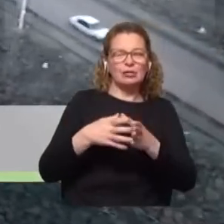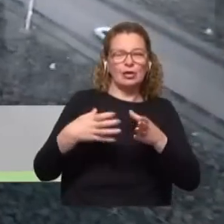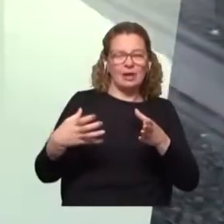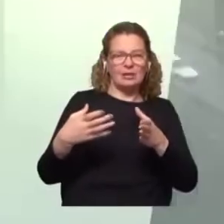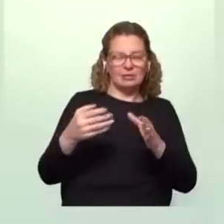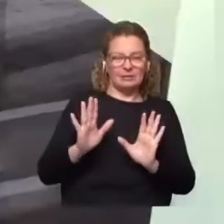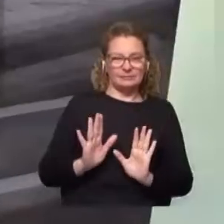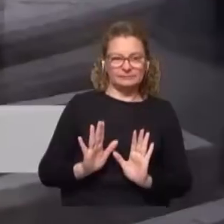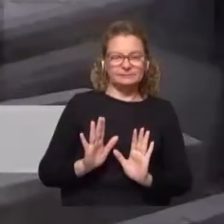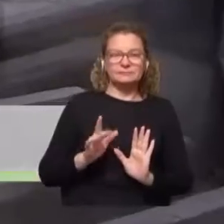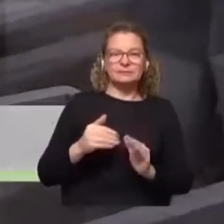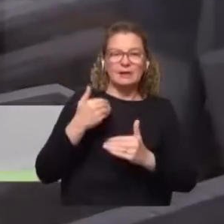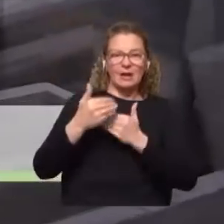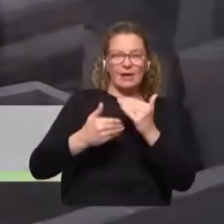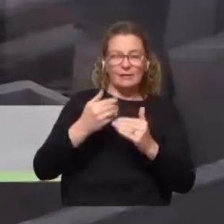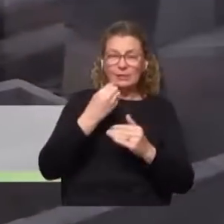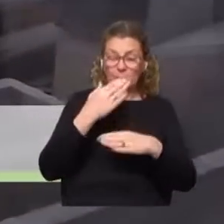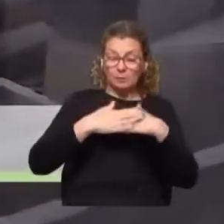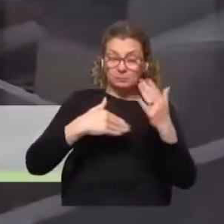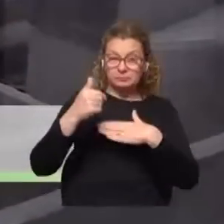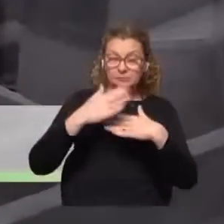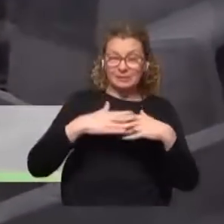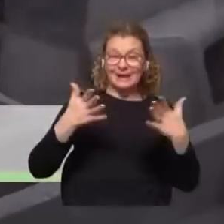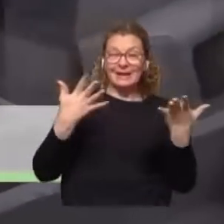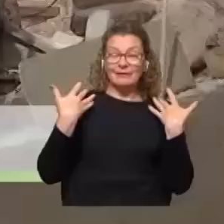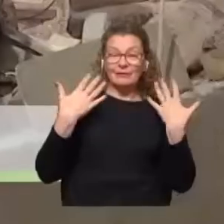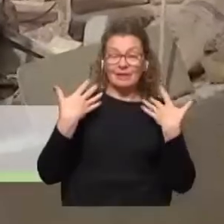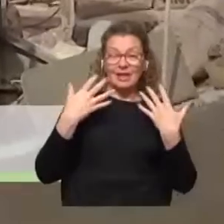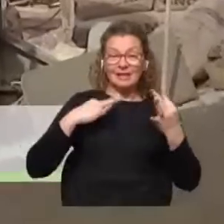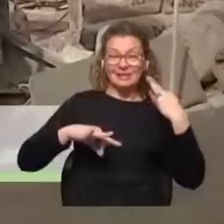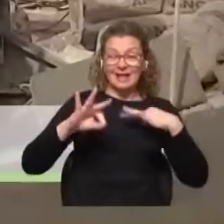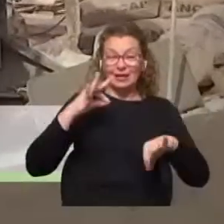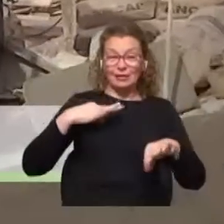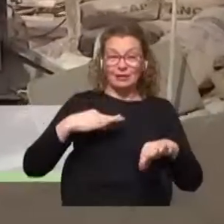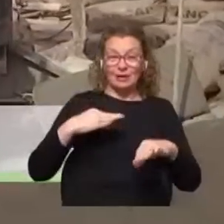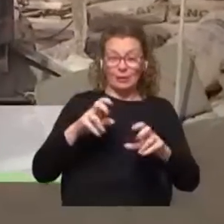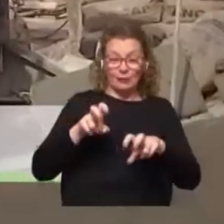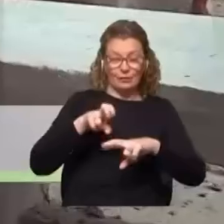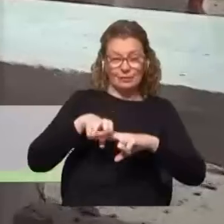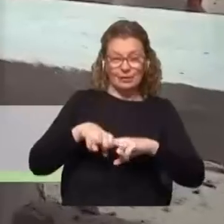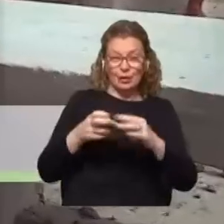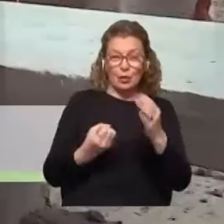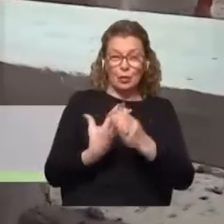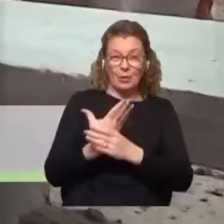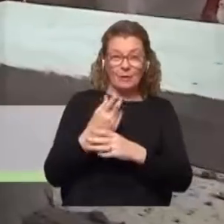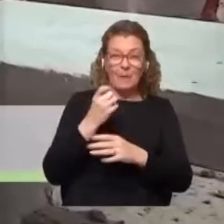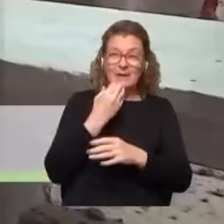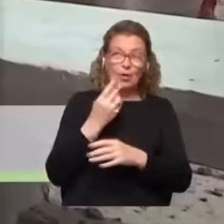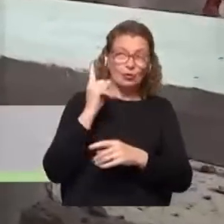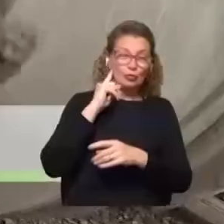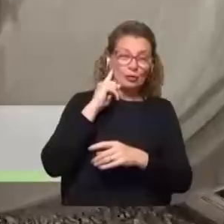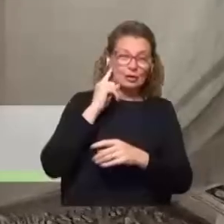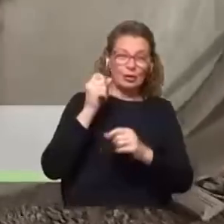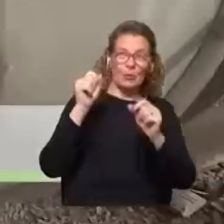del oficialismo avanzan a buen ritmo las obras en el teatro de verano Ramón collazo con colocación de butacas nuevas y mejoras en sonido iluminación